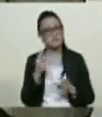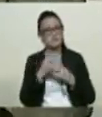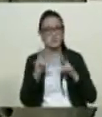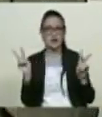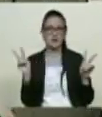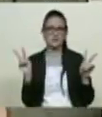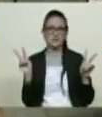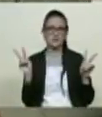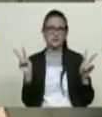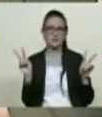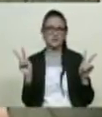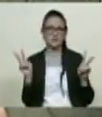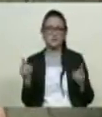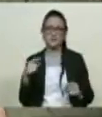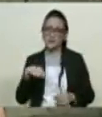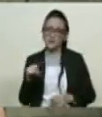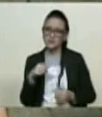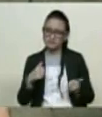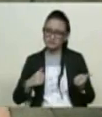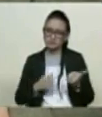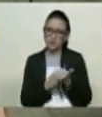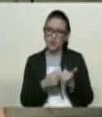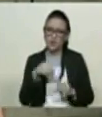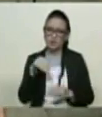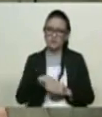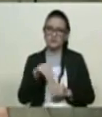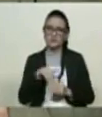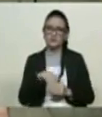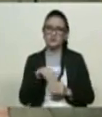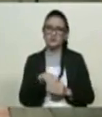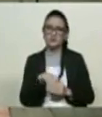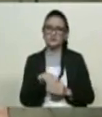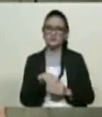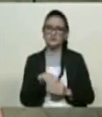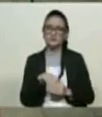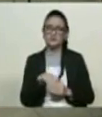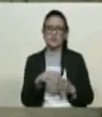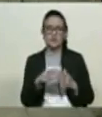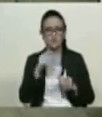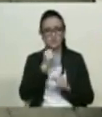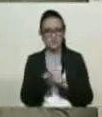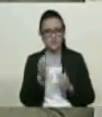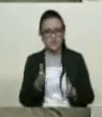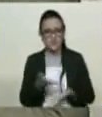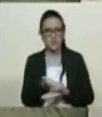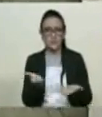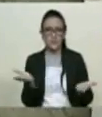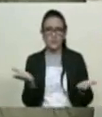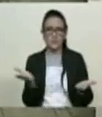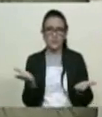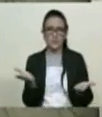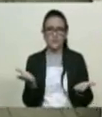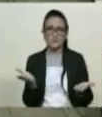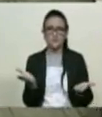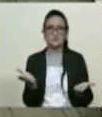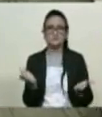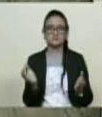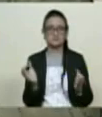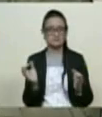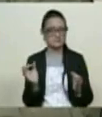lo que hace y lo que contribuimos en el Poder Electoral y sus trabajadores y sus trabajadoras fueron